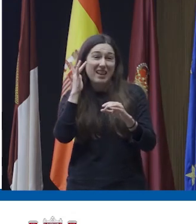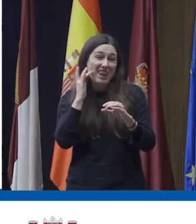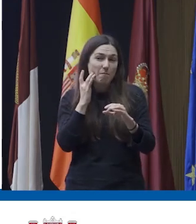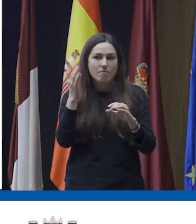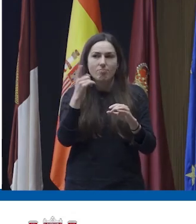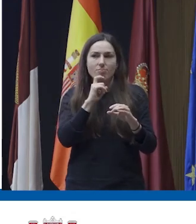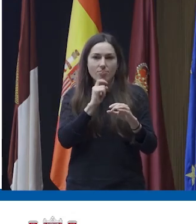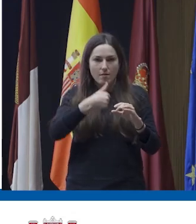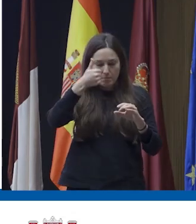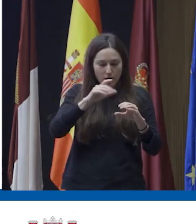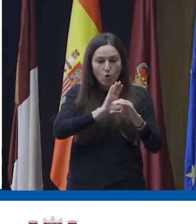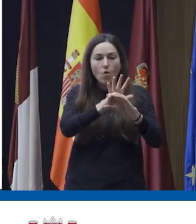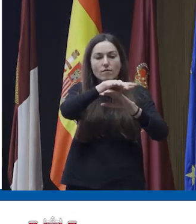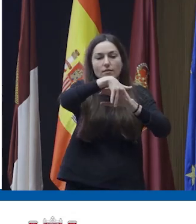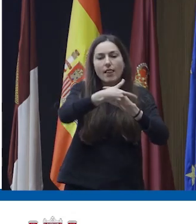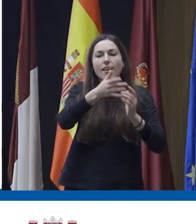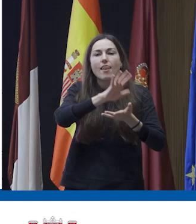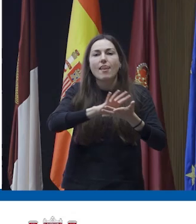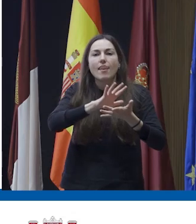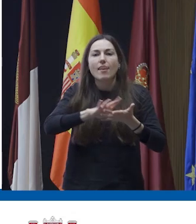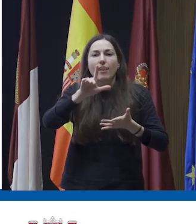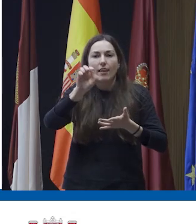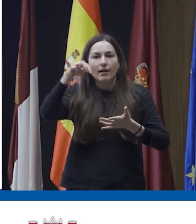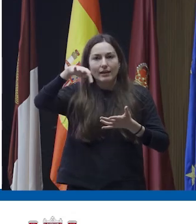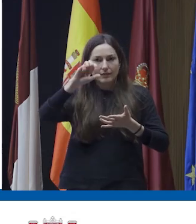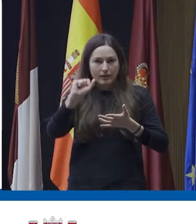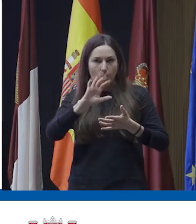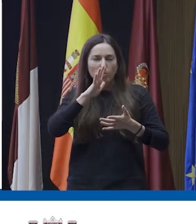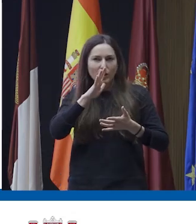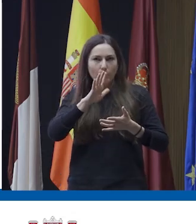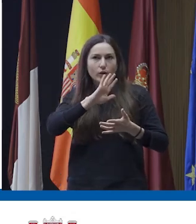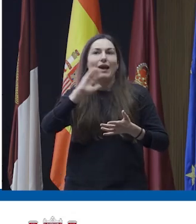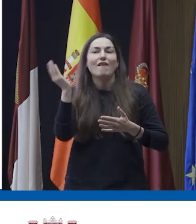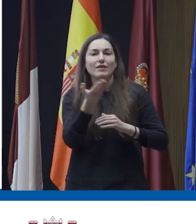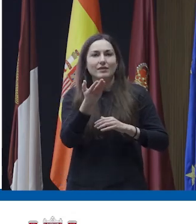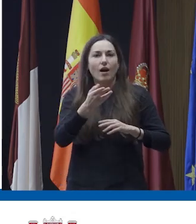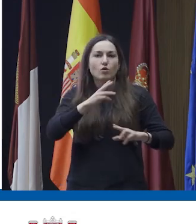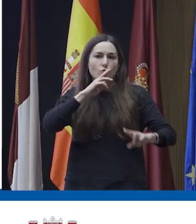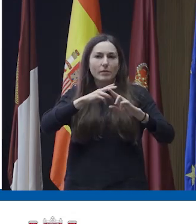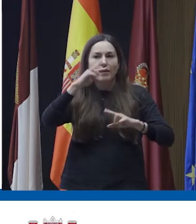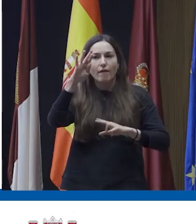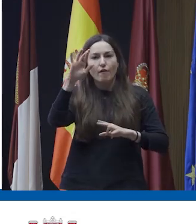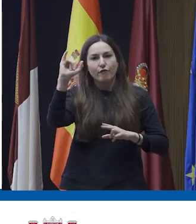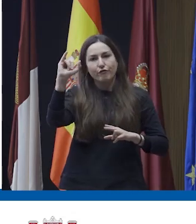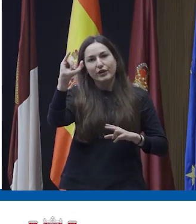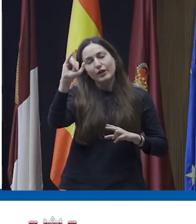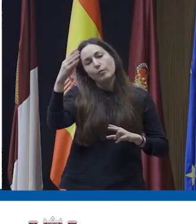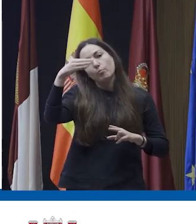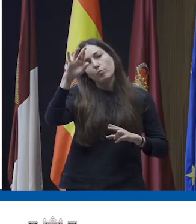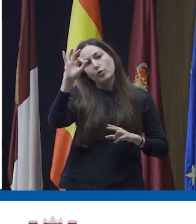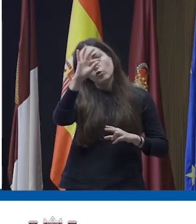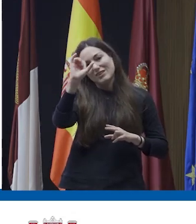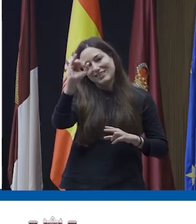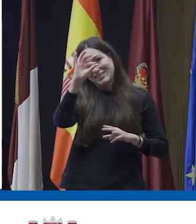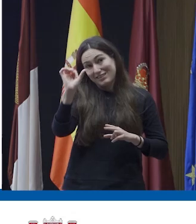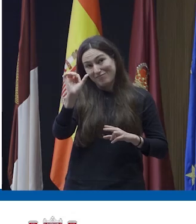muy densas, que muchas veces producen fibrosis del soporte, y luego a lo mejor en vez de limpiarla a los 2 años hay que limpiarlo a los 3 meses o a los 6 meses,